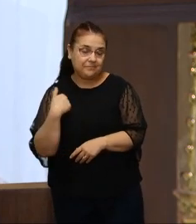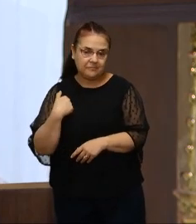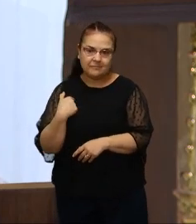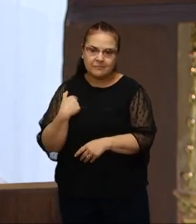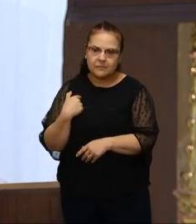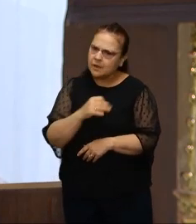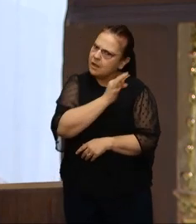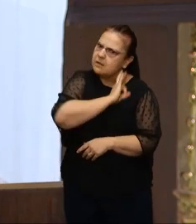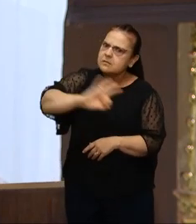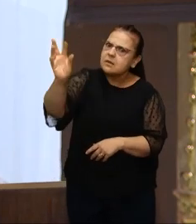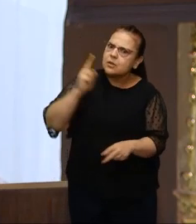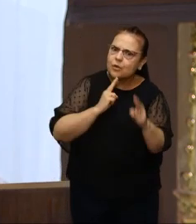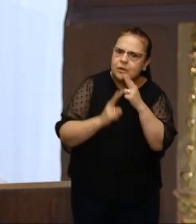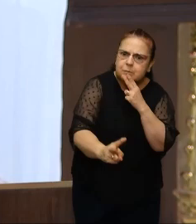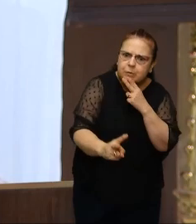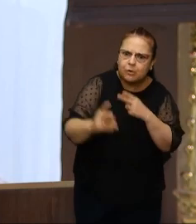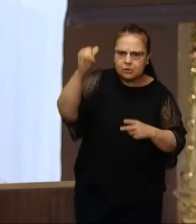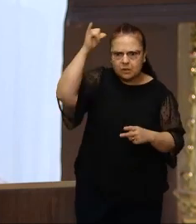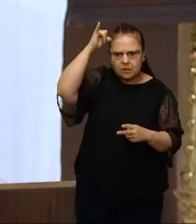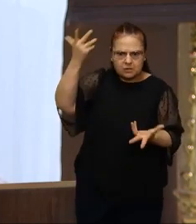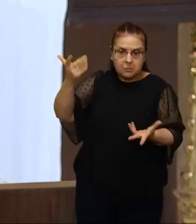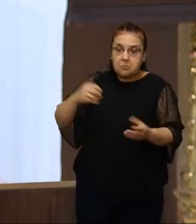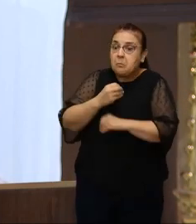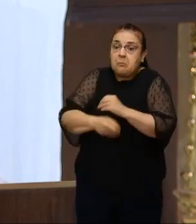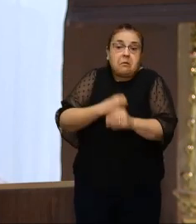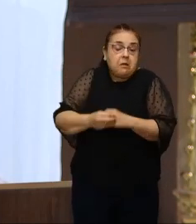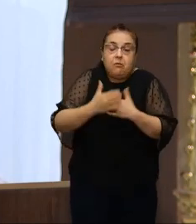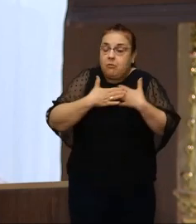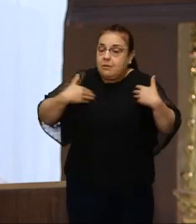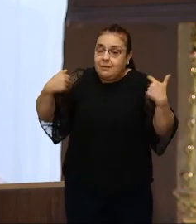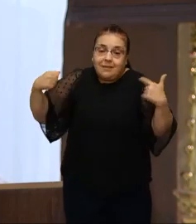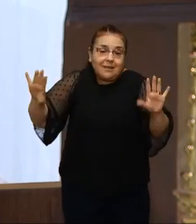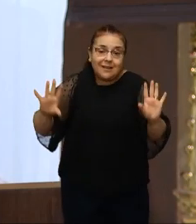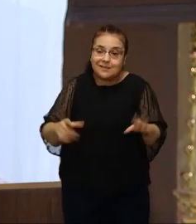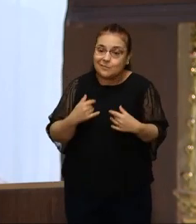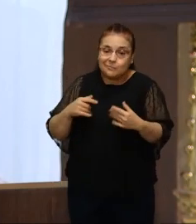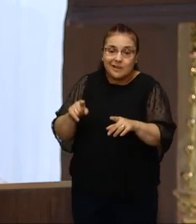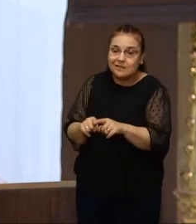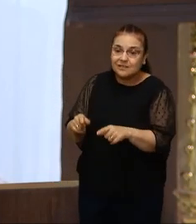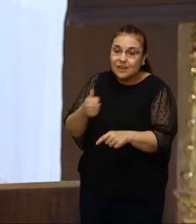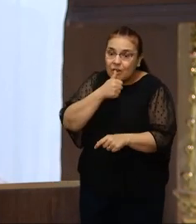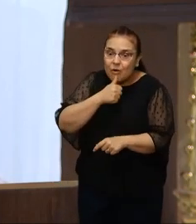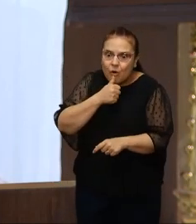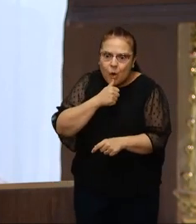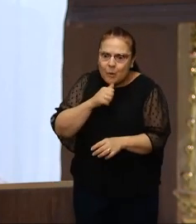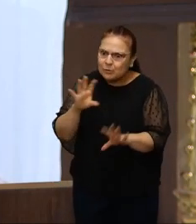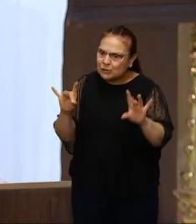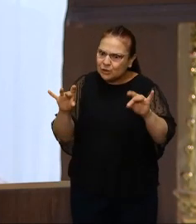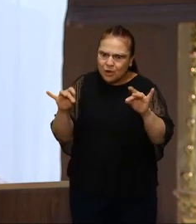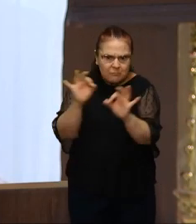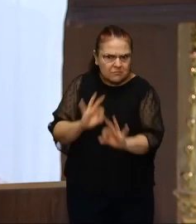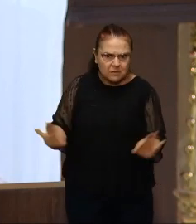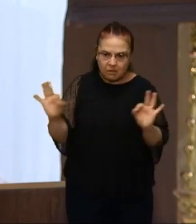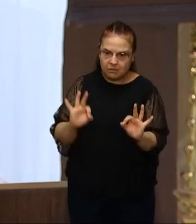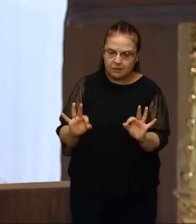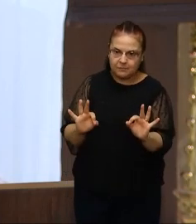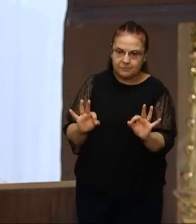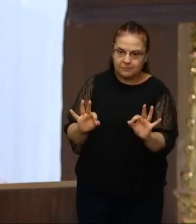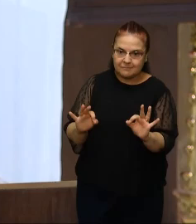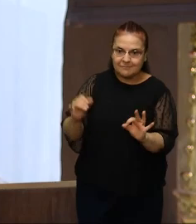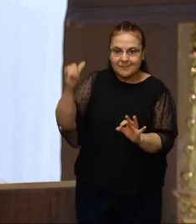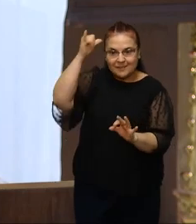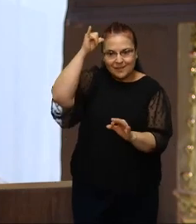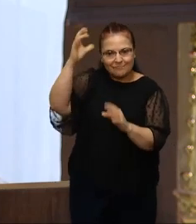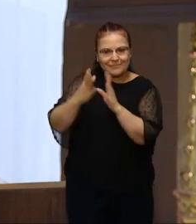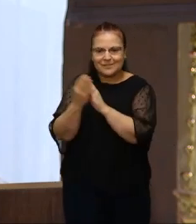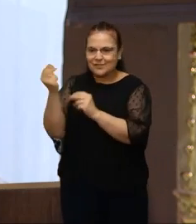El Señor respondió a Satán: haz lo que quieras con sus cosas, pero a él ni lo toques. Satán abandonó la presencia